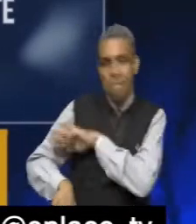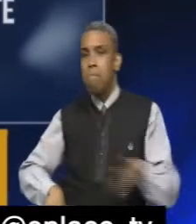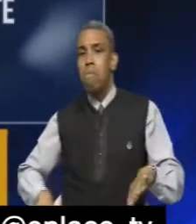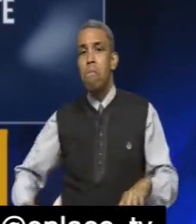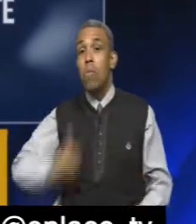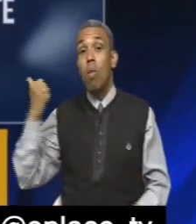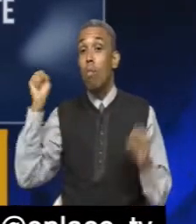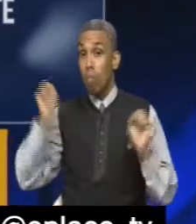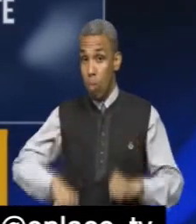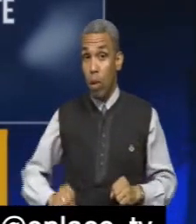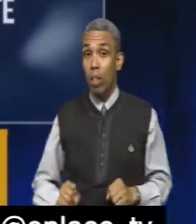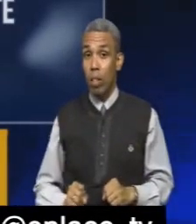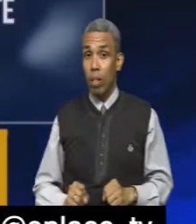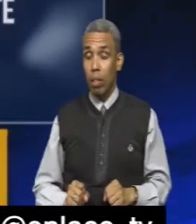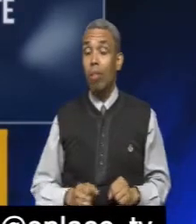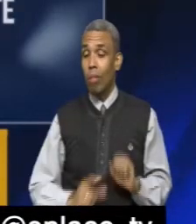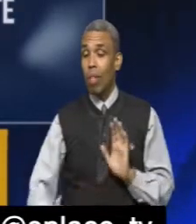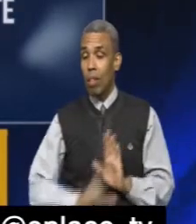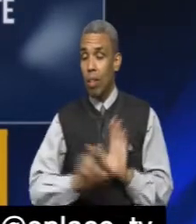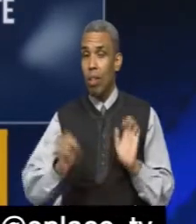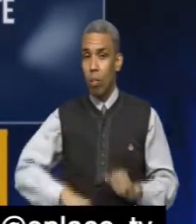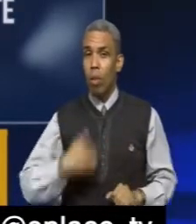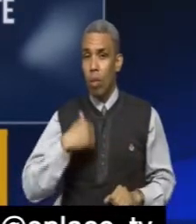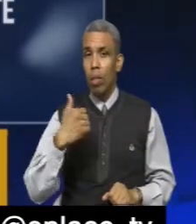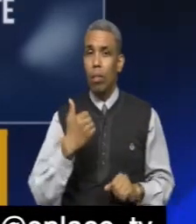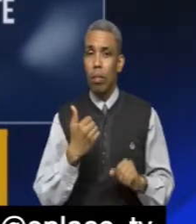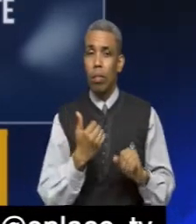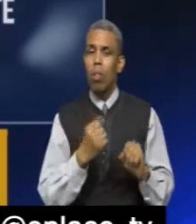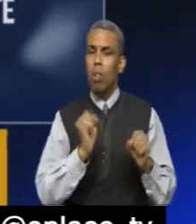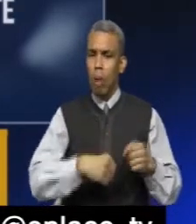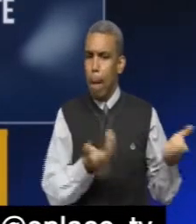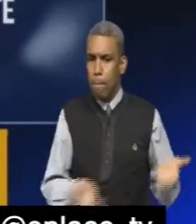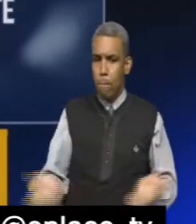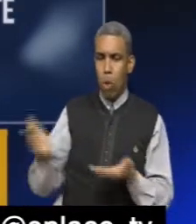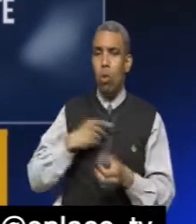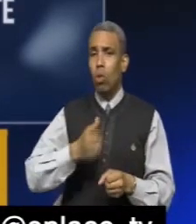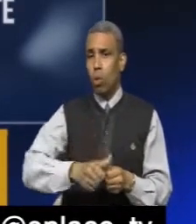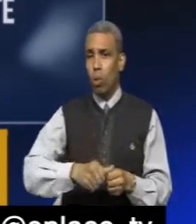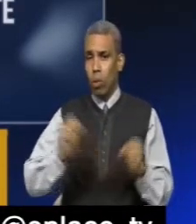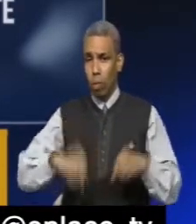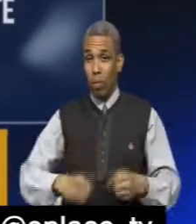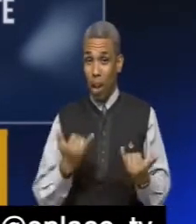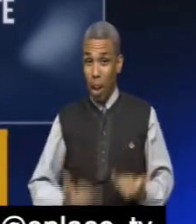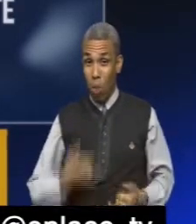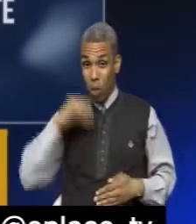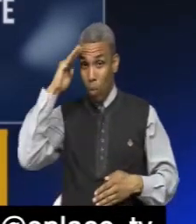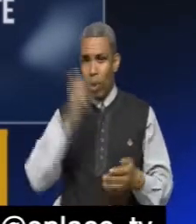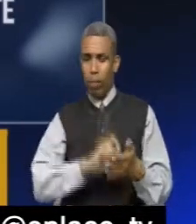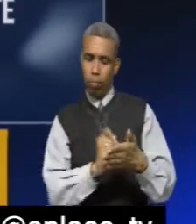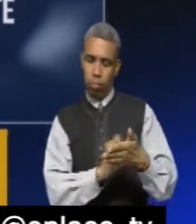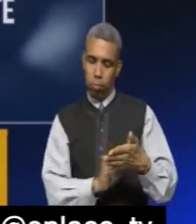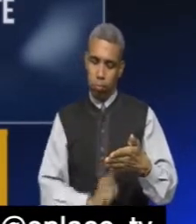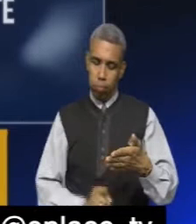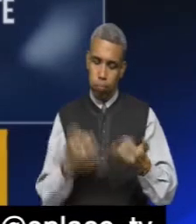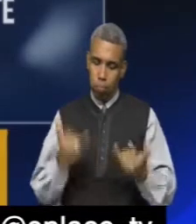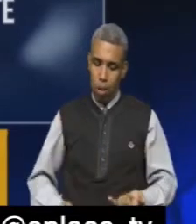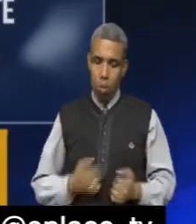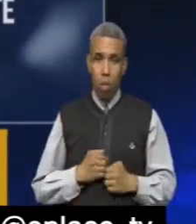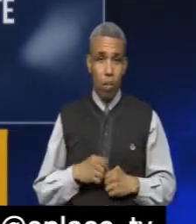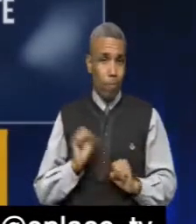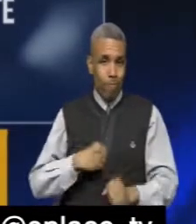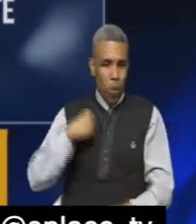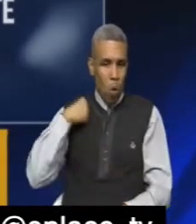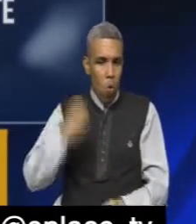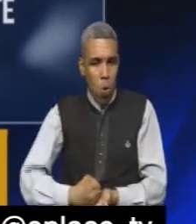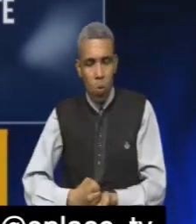mantenimiento del tubo que está dañado. En este momento se está cumpliendo la orden policiva, se está cumpliendo a través del uso de la fuerza por cuanto